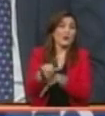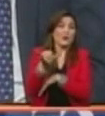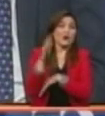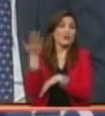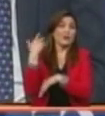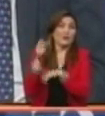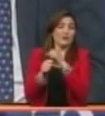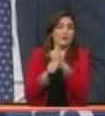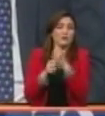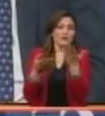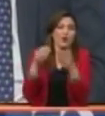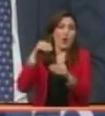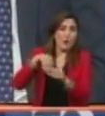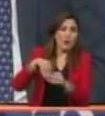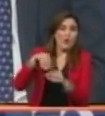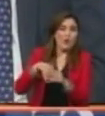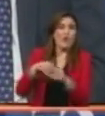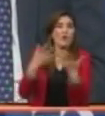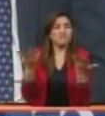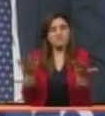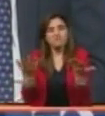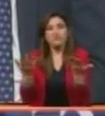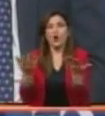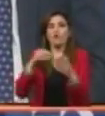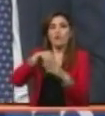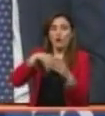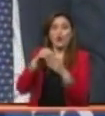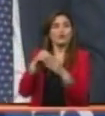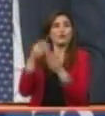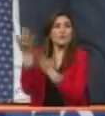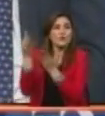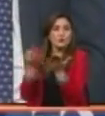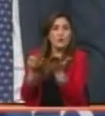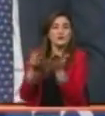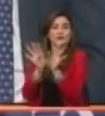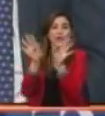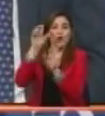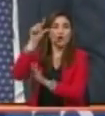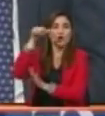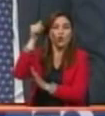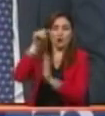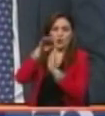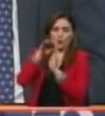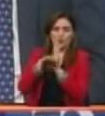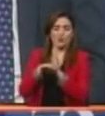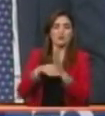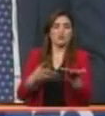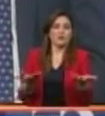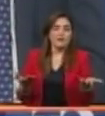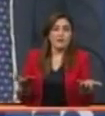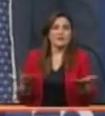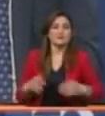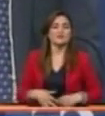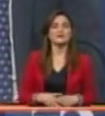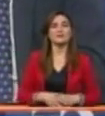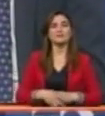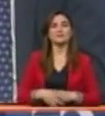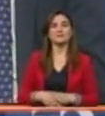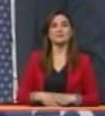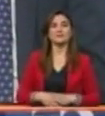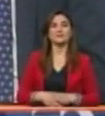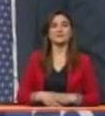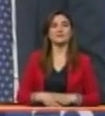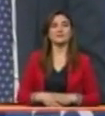camino: austeridad, recortes en los gastos del gobierno. Esto no es tangible, esto es una medida que se